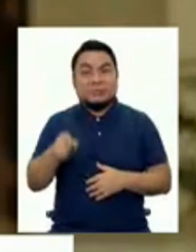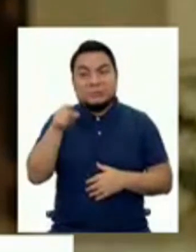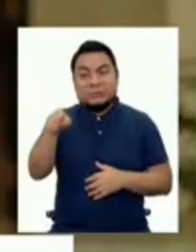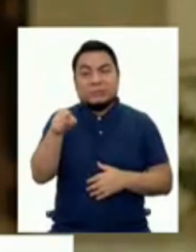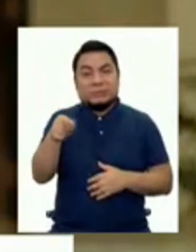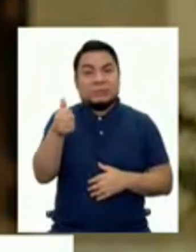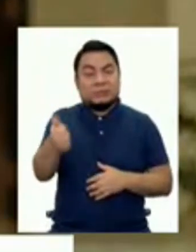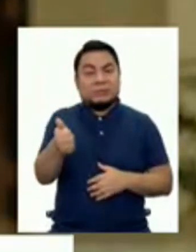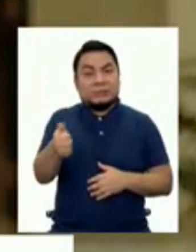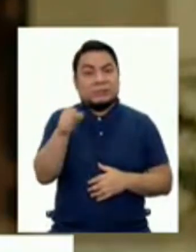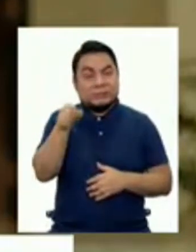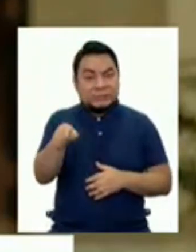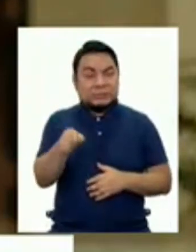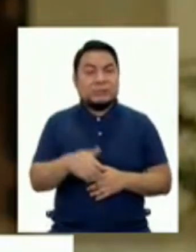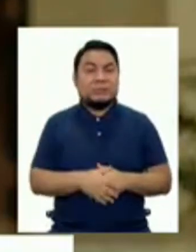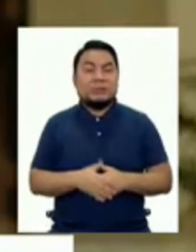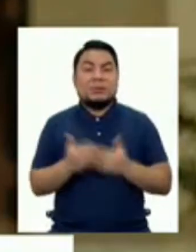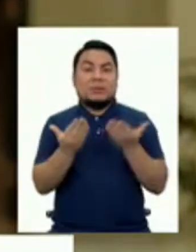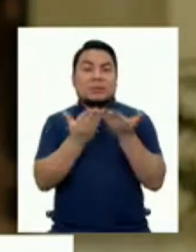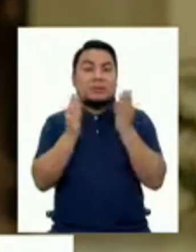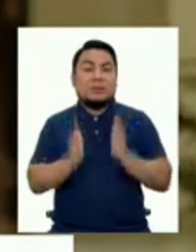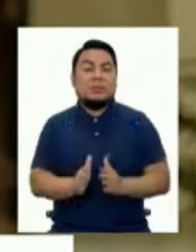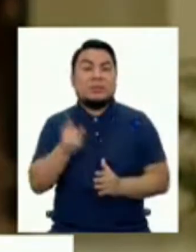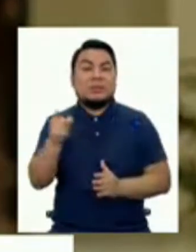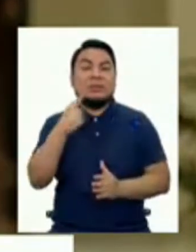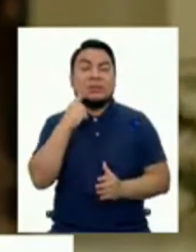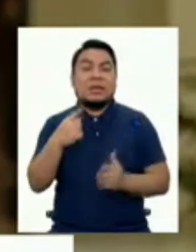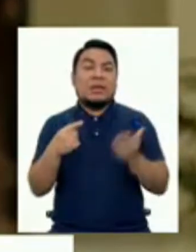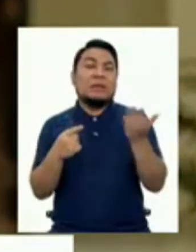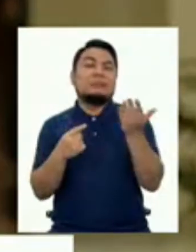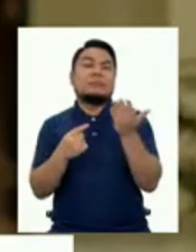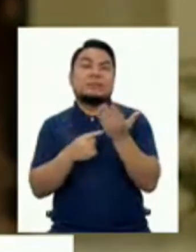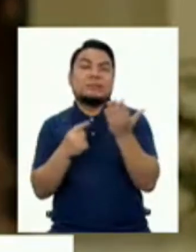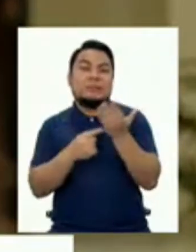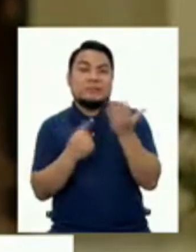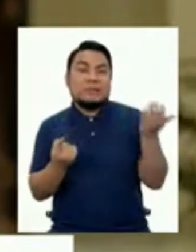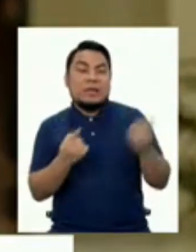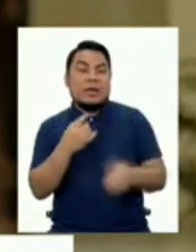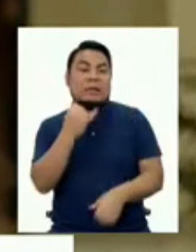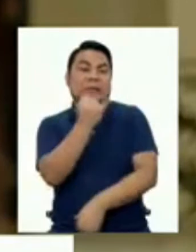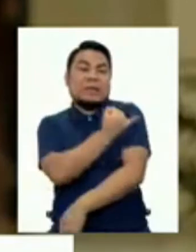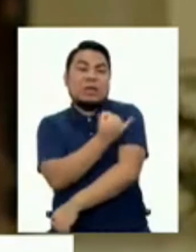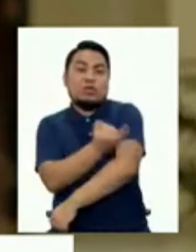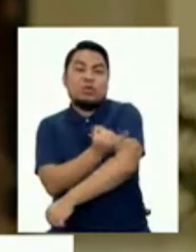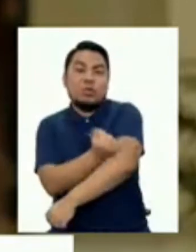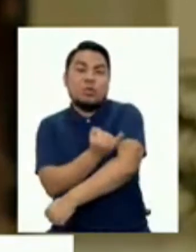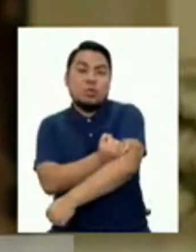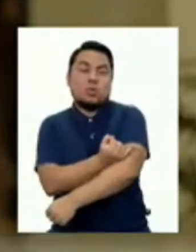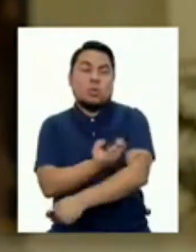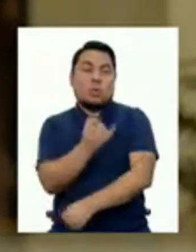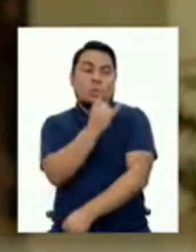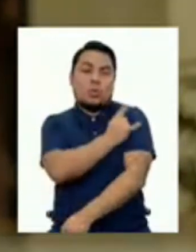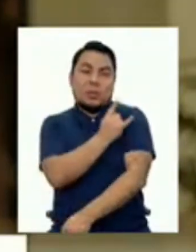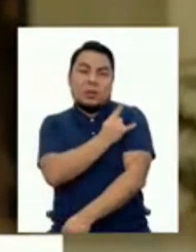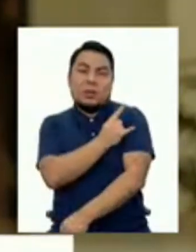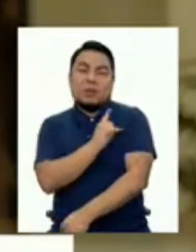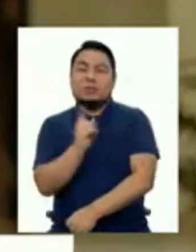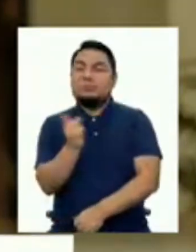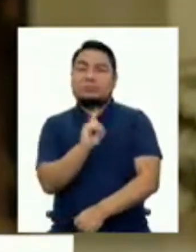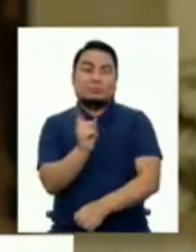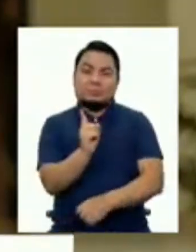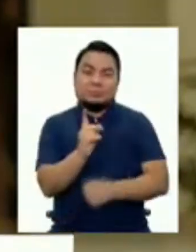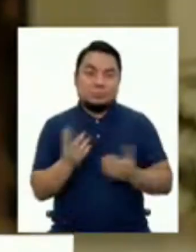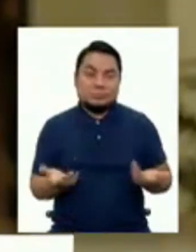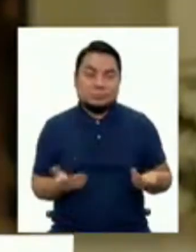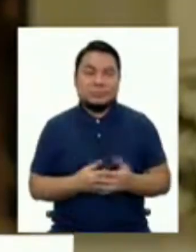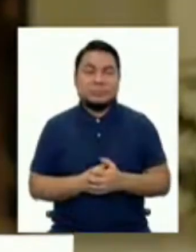no lo van a hacer los estudiantes de tecnológicos, de institutos superiores y de universidades. Con